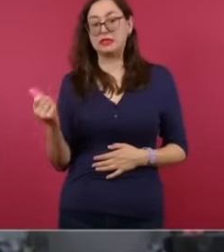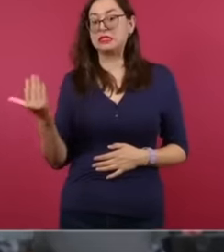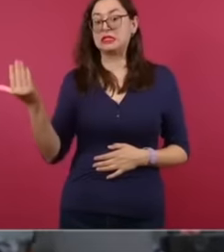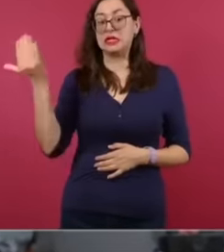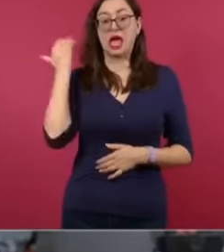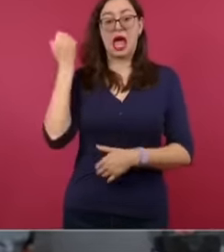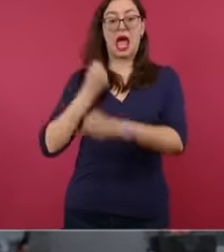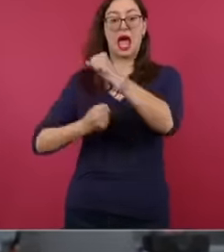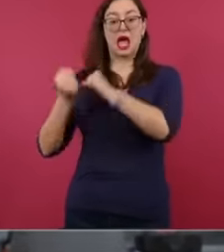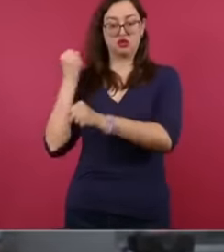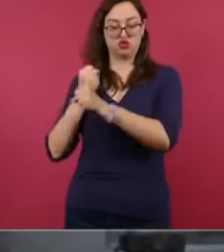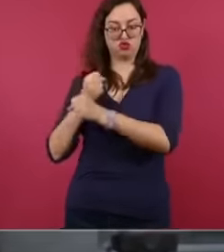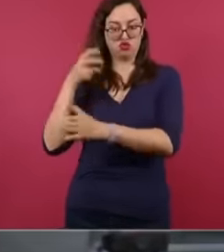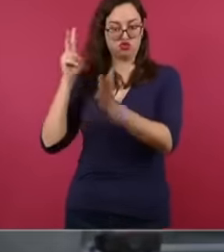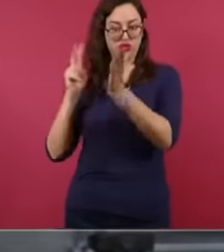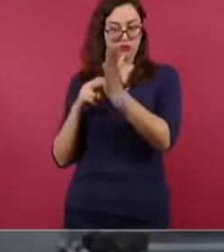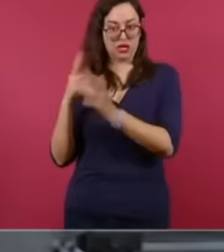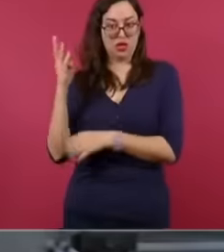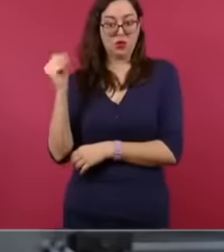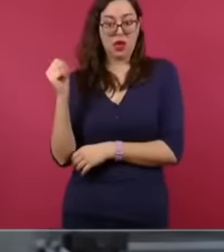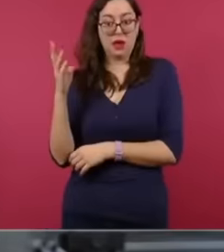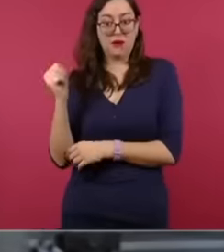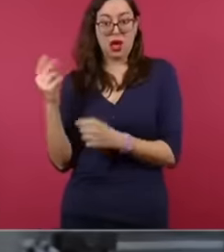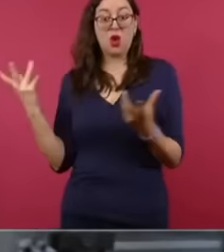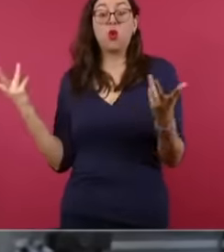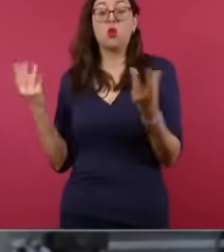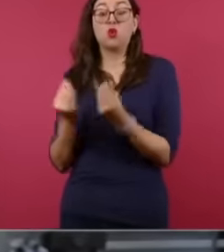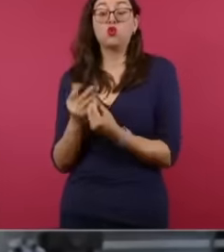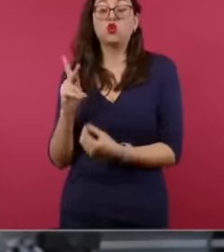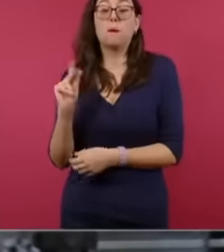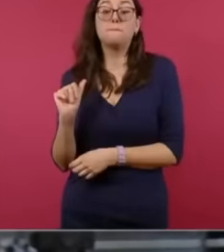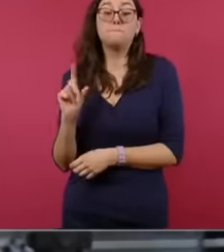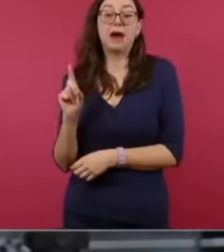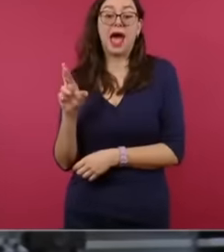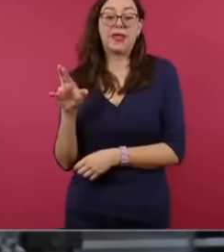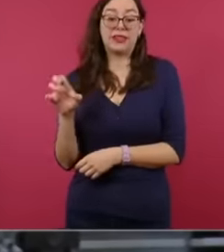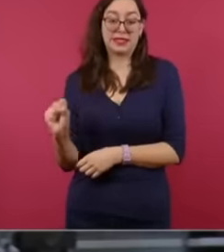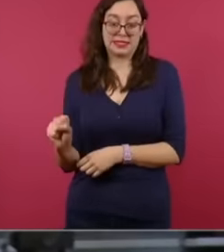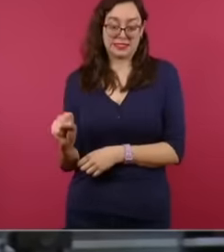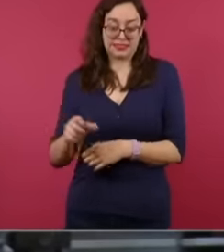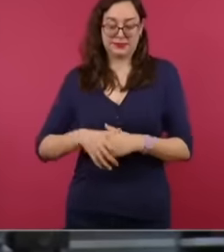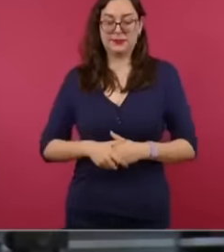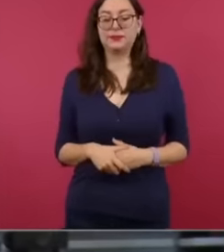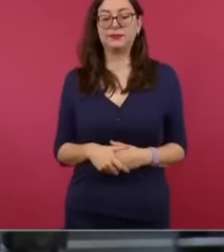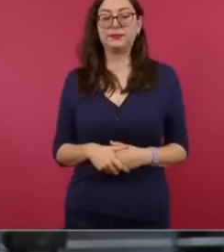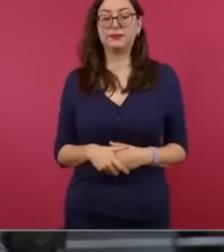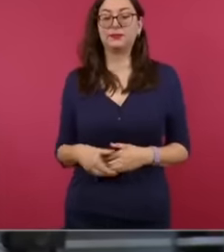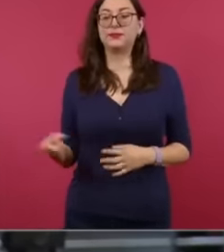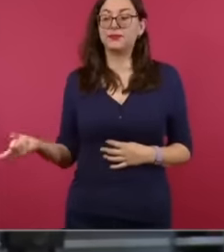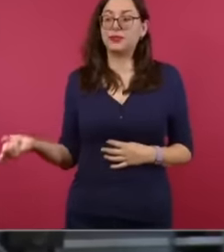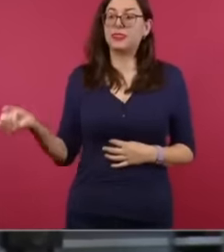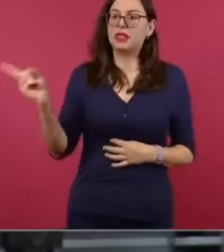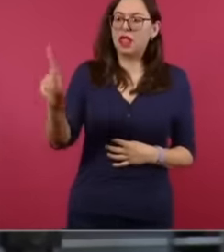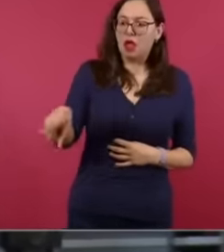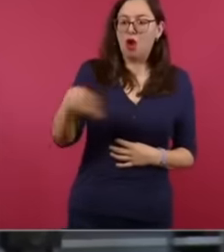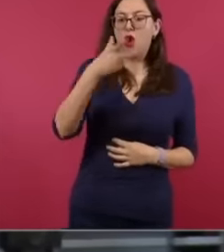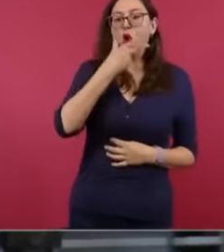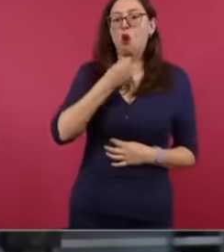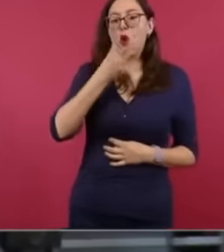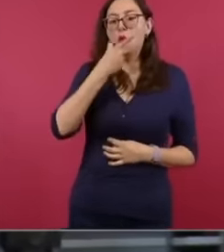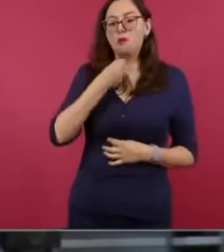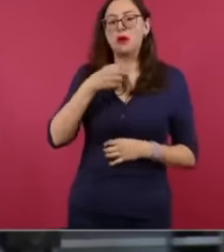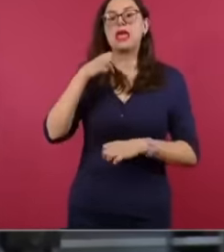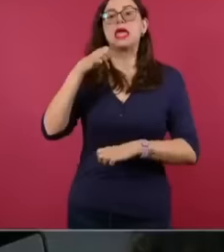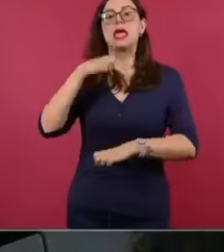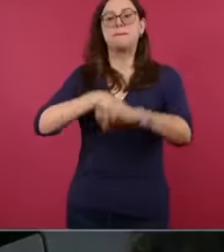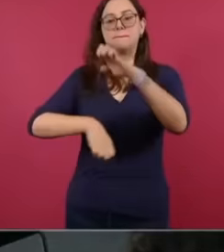¿no? Digo, para que saque sus conclusiones. Entonces, este muchacho Aro hace una empresa